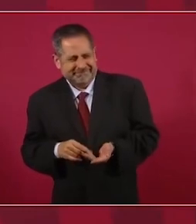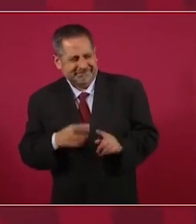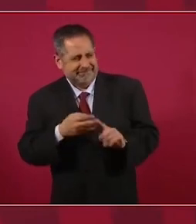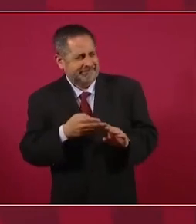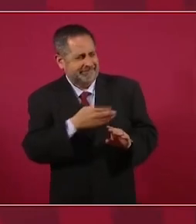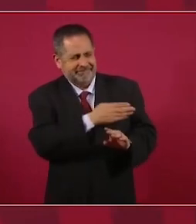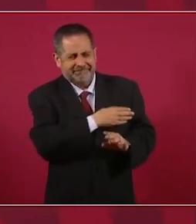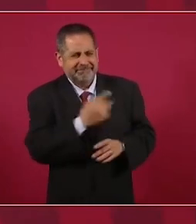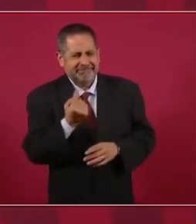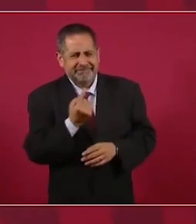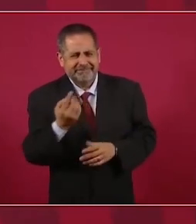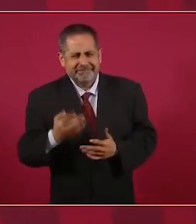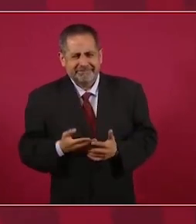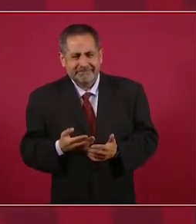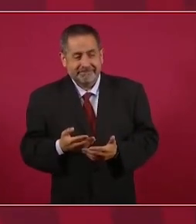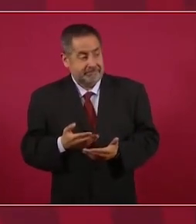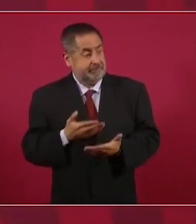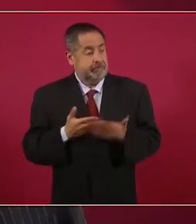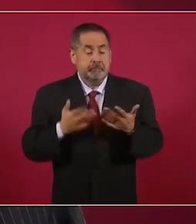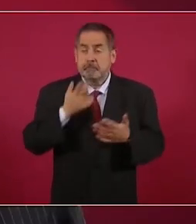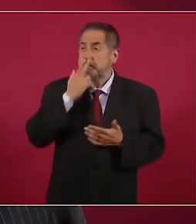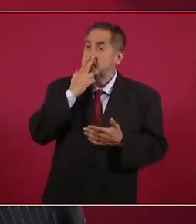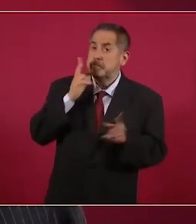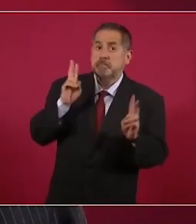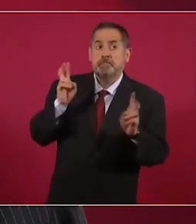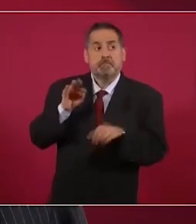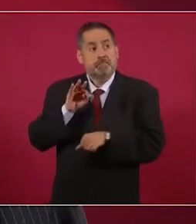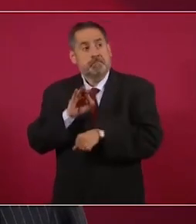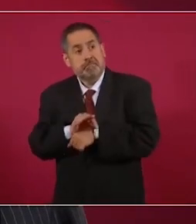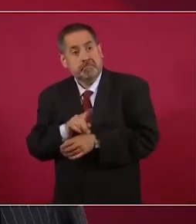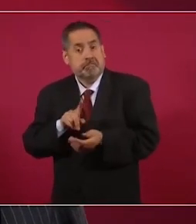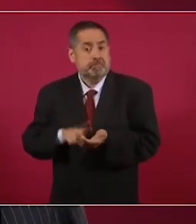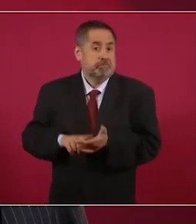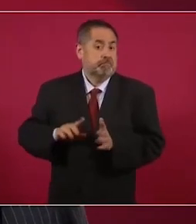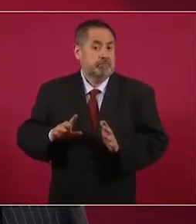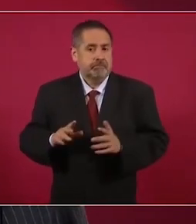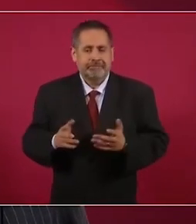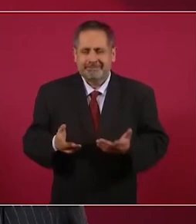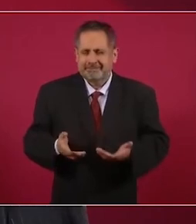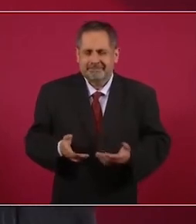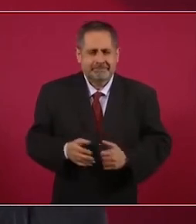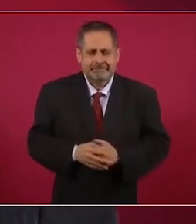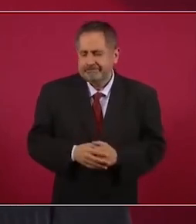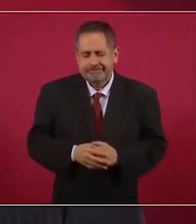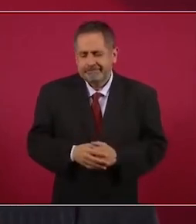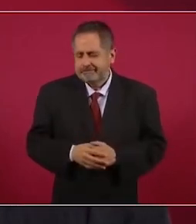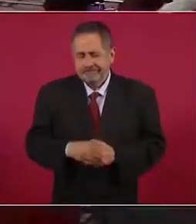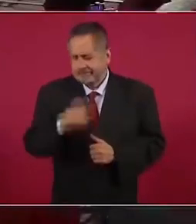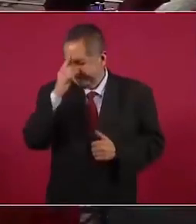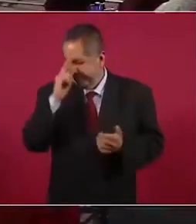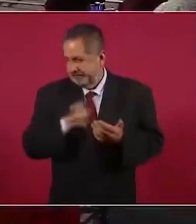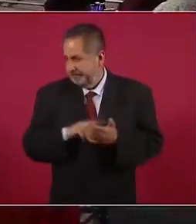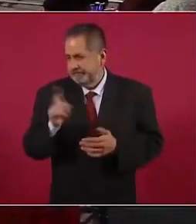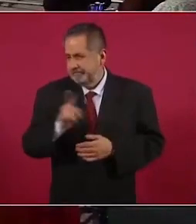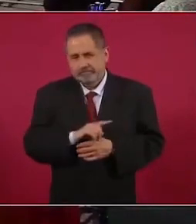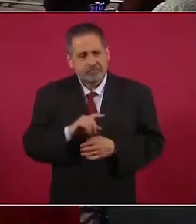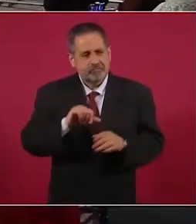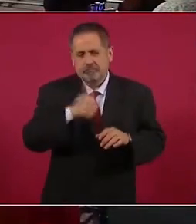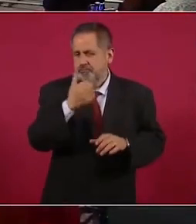por la defensa del ambiente. No, son otros